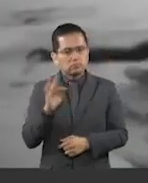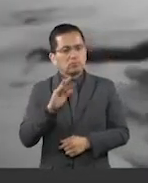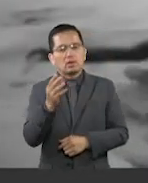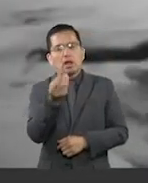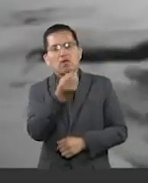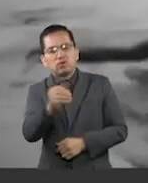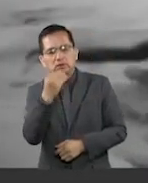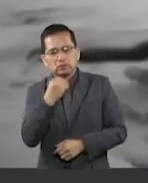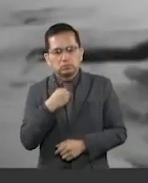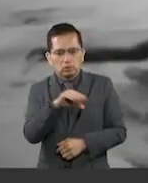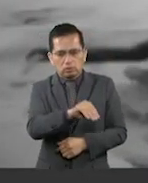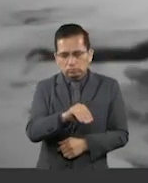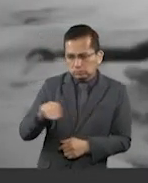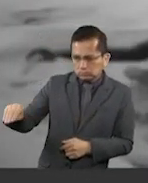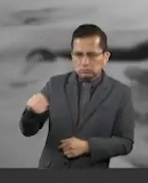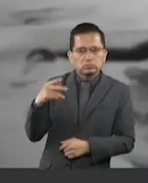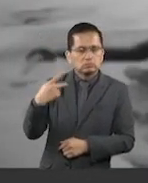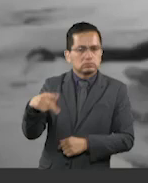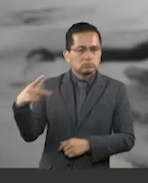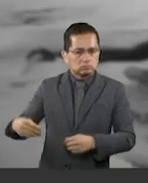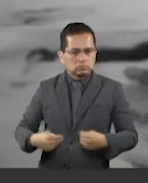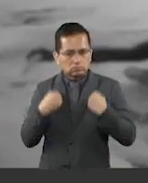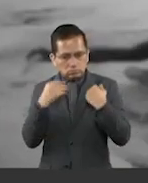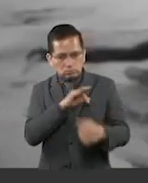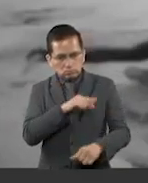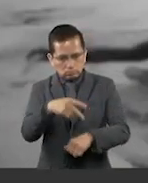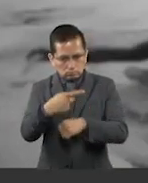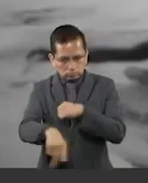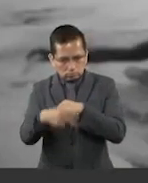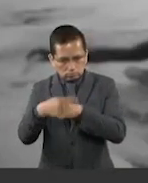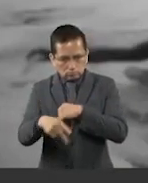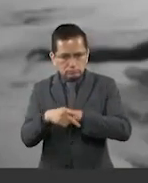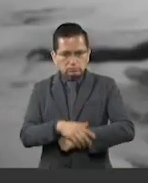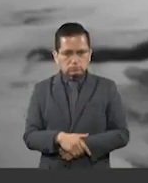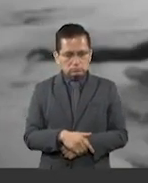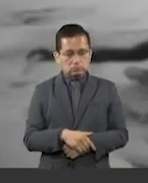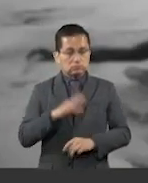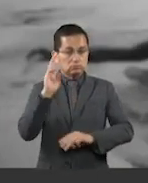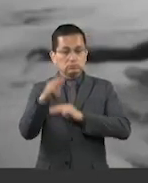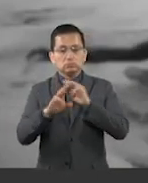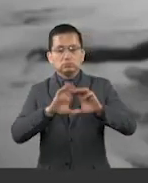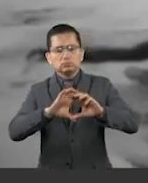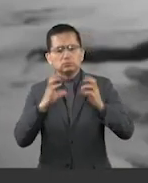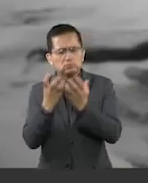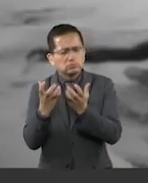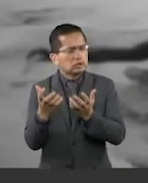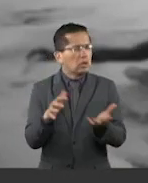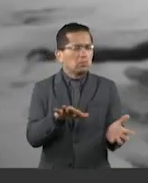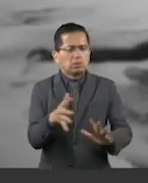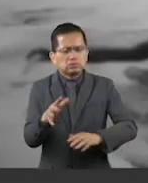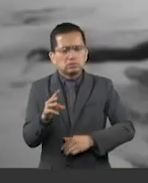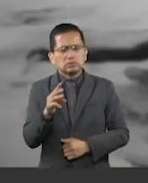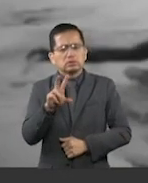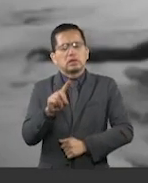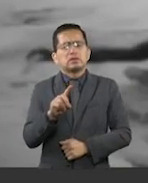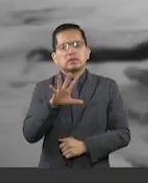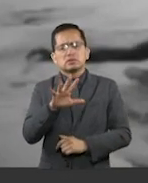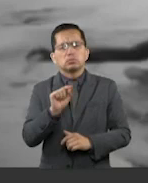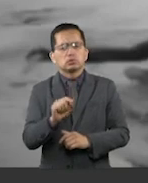a situaciones en las que sus vidas y libertades estén en riesgo en el mundo aproximadamente existen